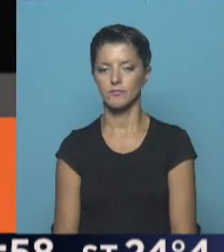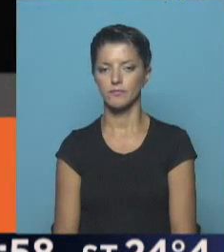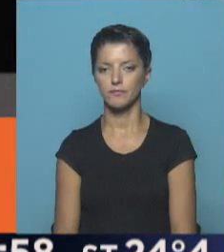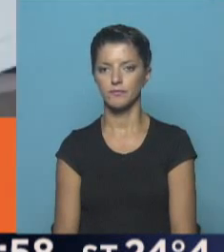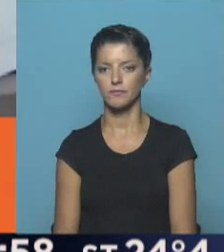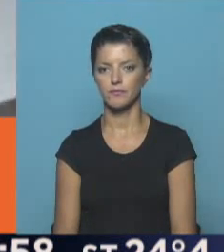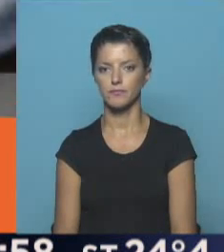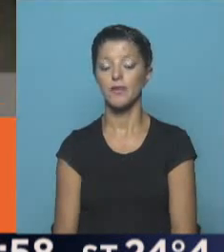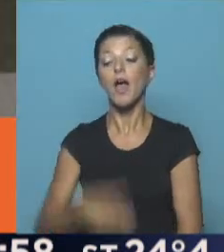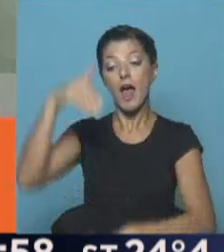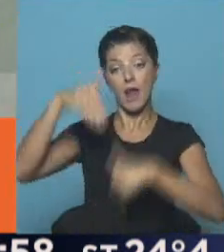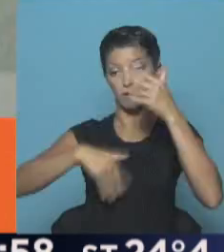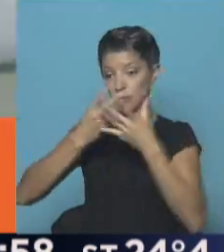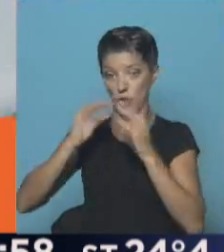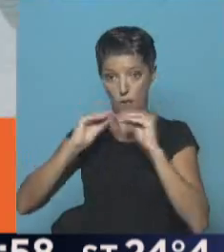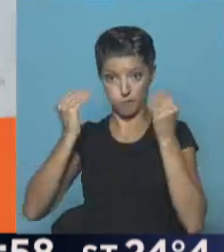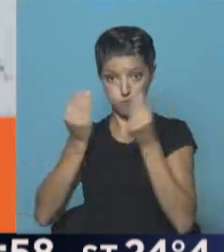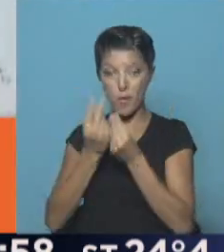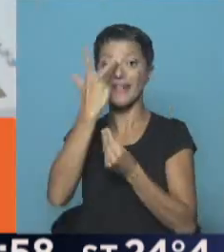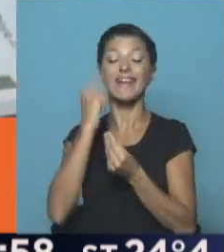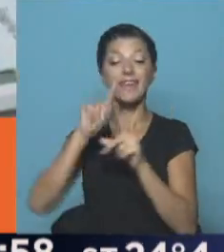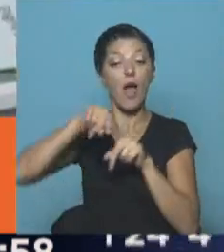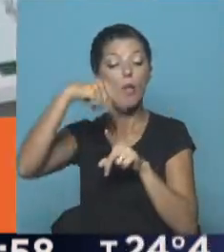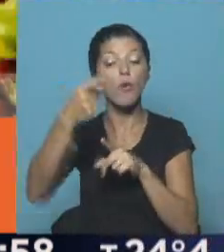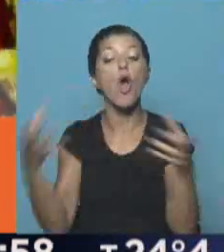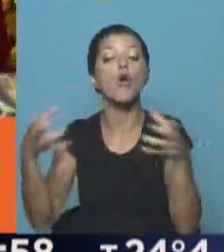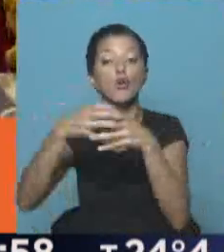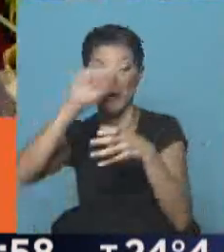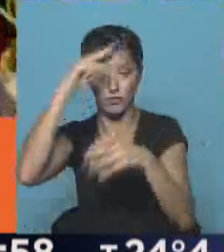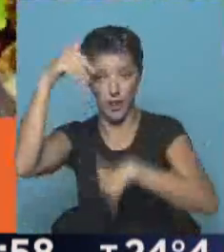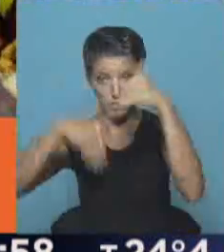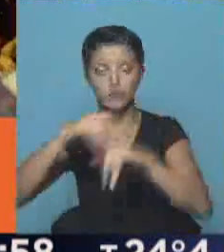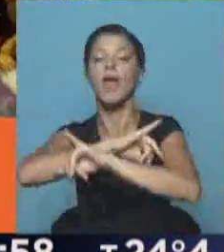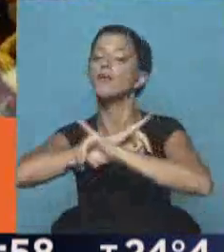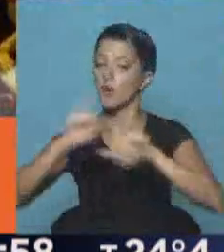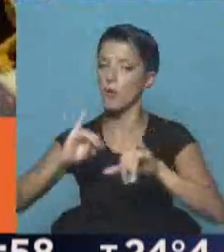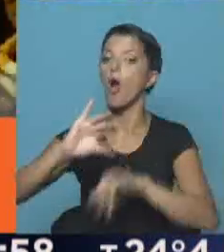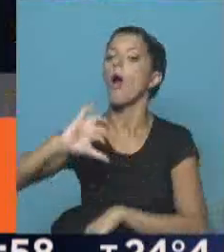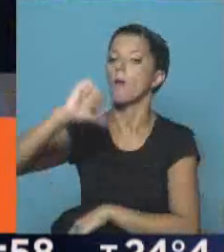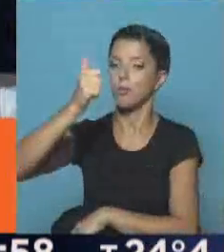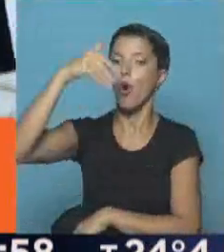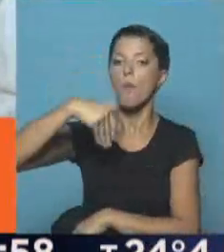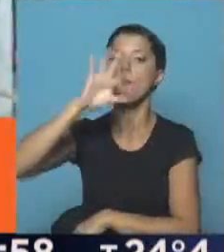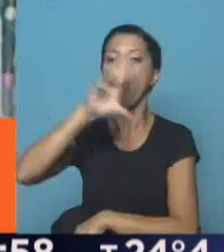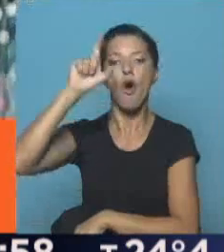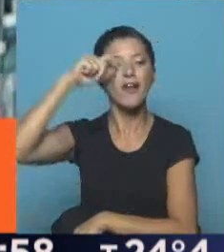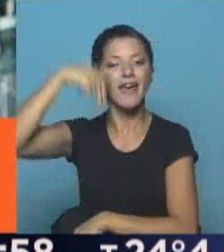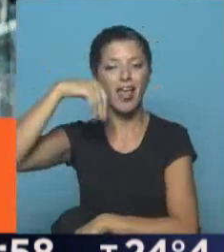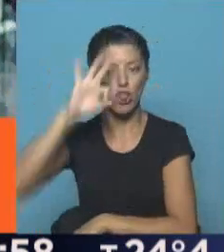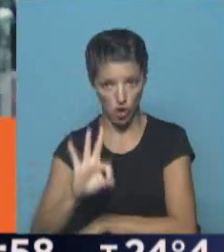3 días después del balotaje en Ecuador, el Consejo Nacional Electoral confirmó la victoria del candidato oficialista Lenín